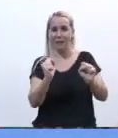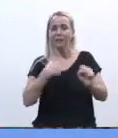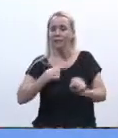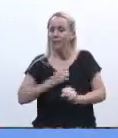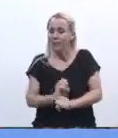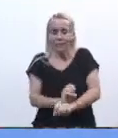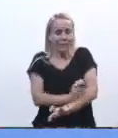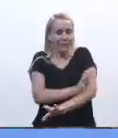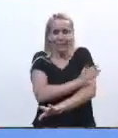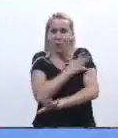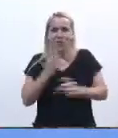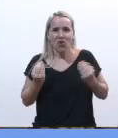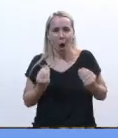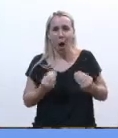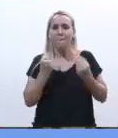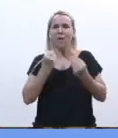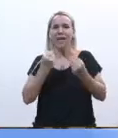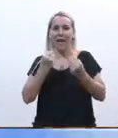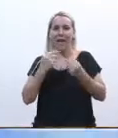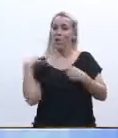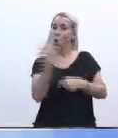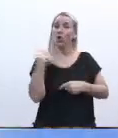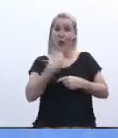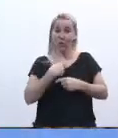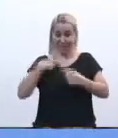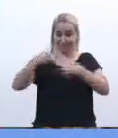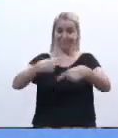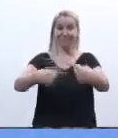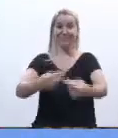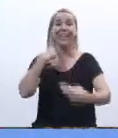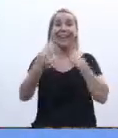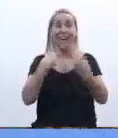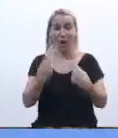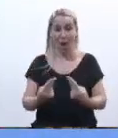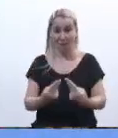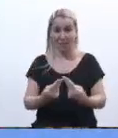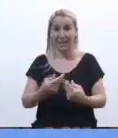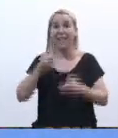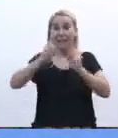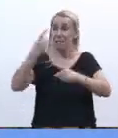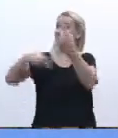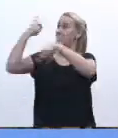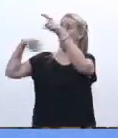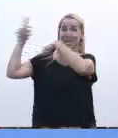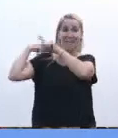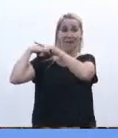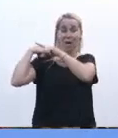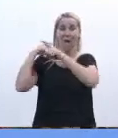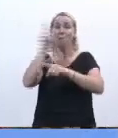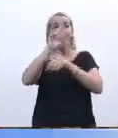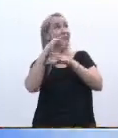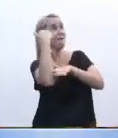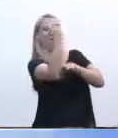emoción por toda la descendencia de todas nosotras, de las que fueron, de las que están afuera, de las que estamos